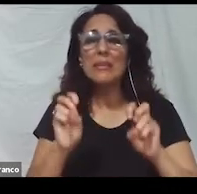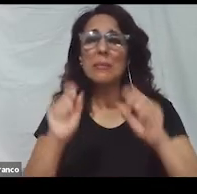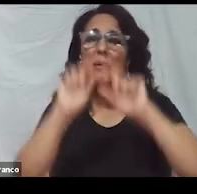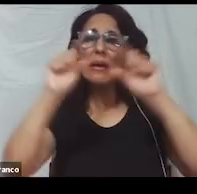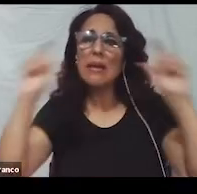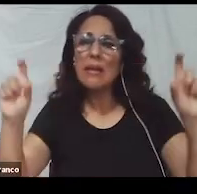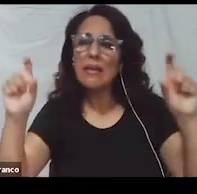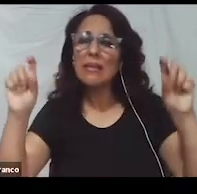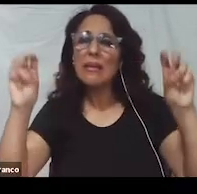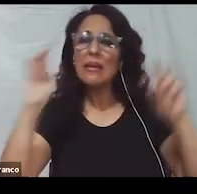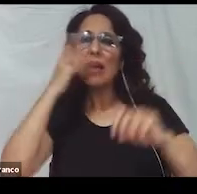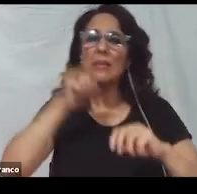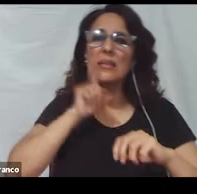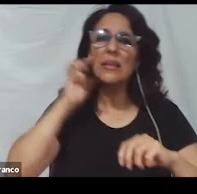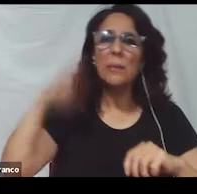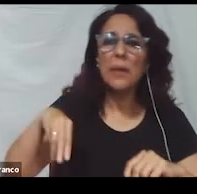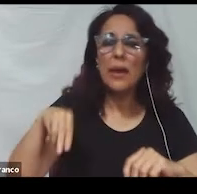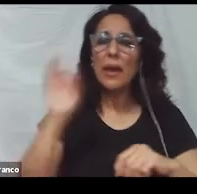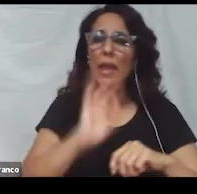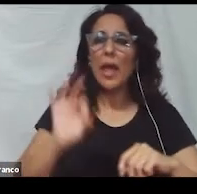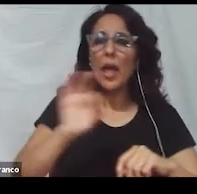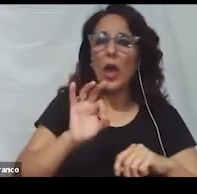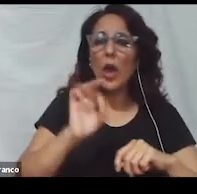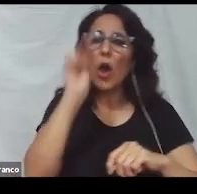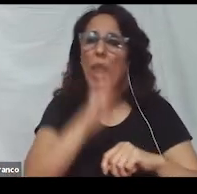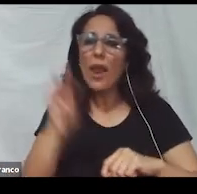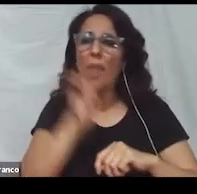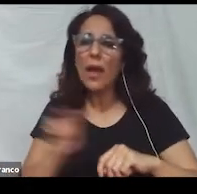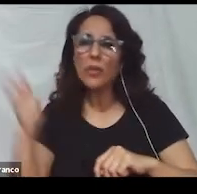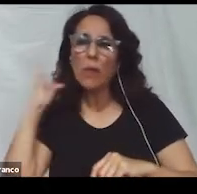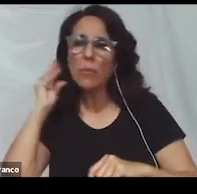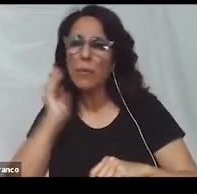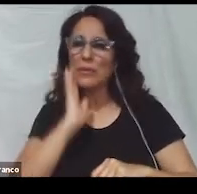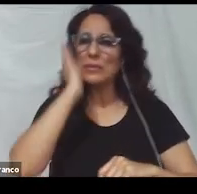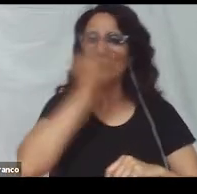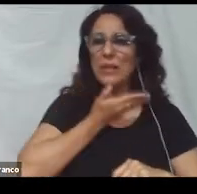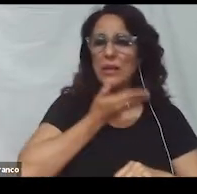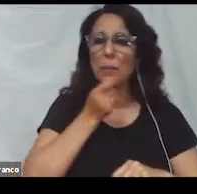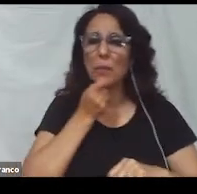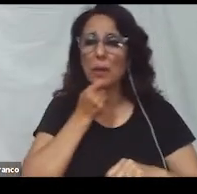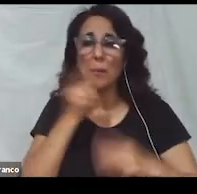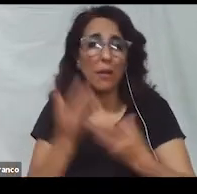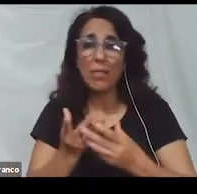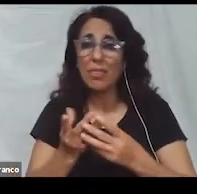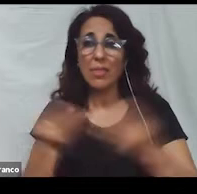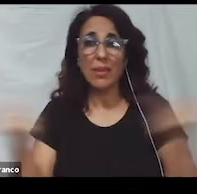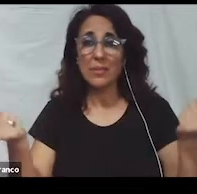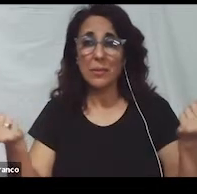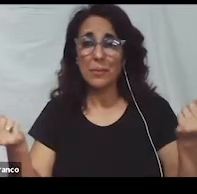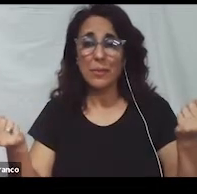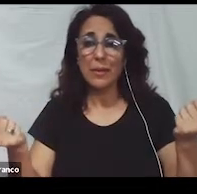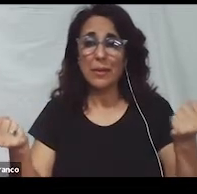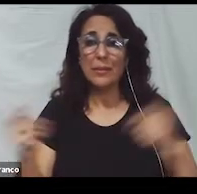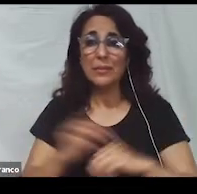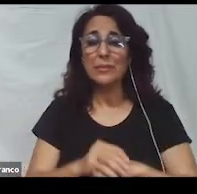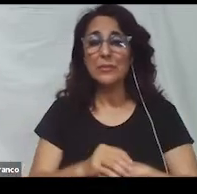de etiquetas HTML o lector de pantalla. Todo lo que les hemos dicho desaparece, porque este tipo de páginas web